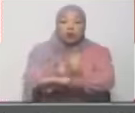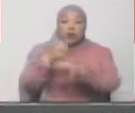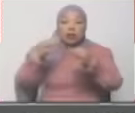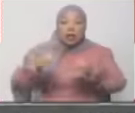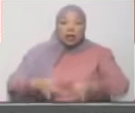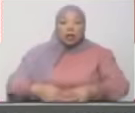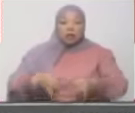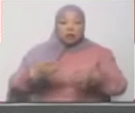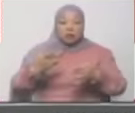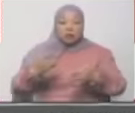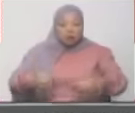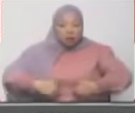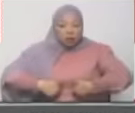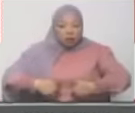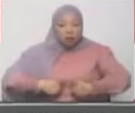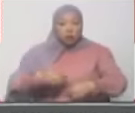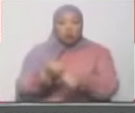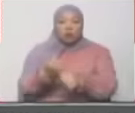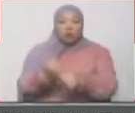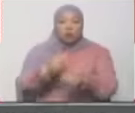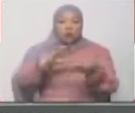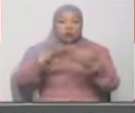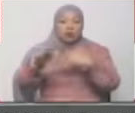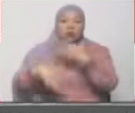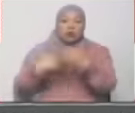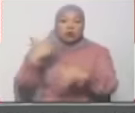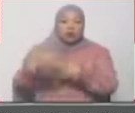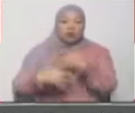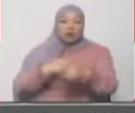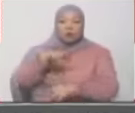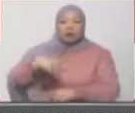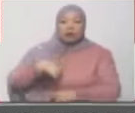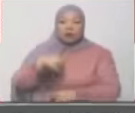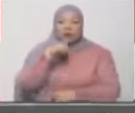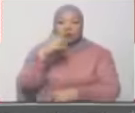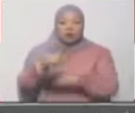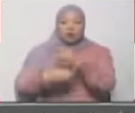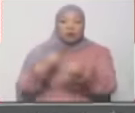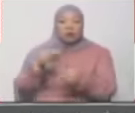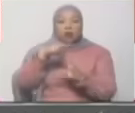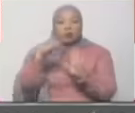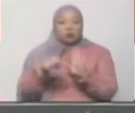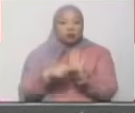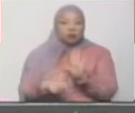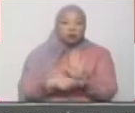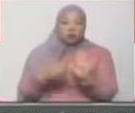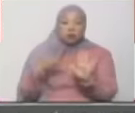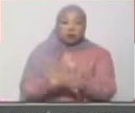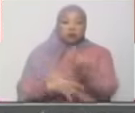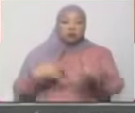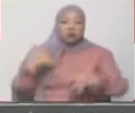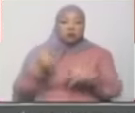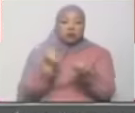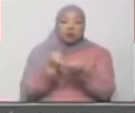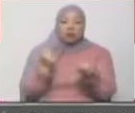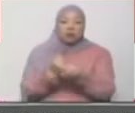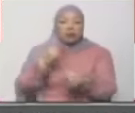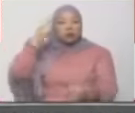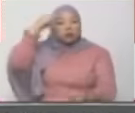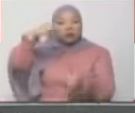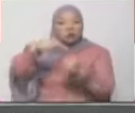autoexigencia, para que las cosas se hagan, para que las cosas se cumplan, para que se logren las